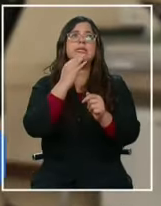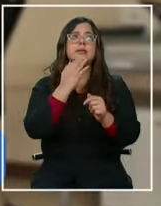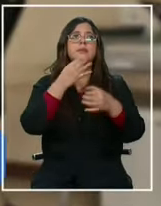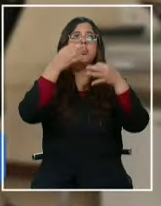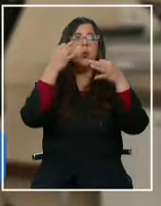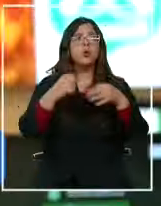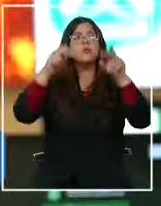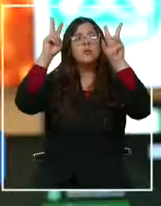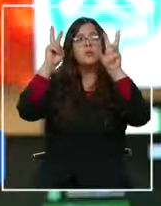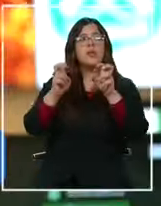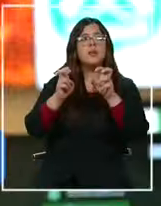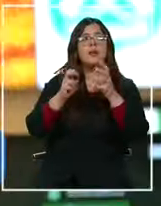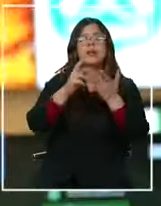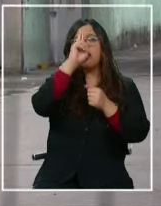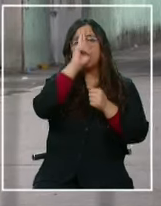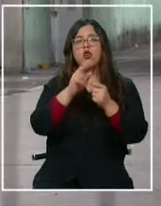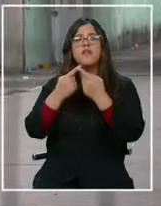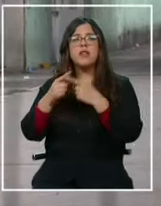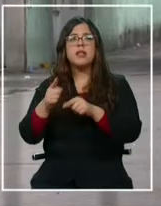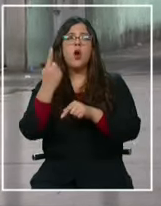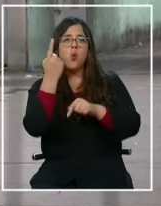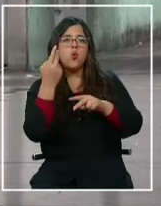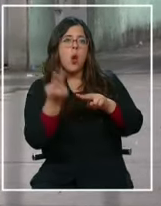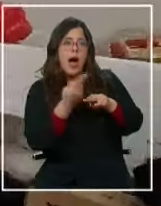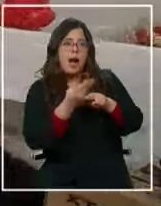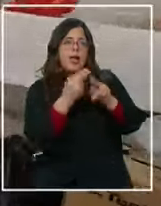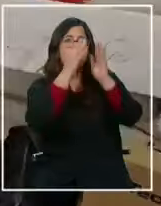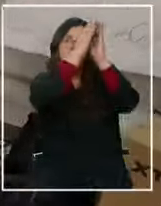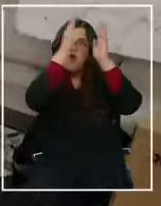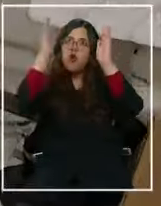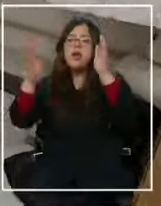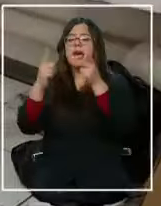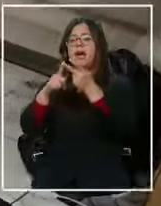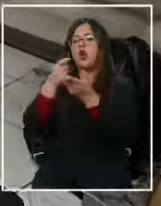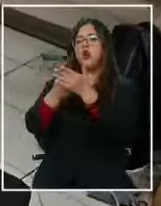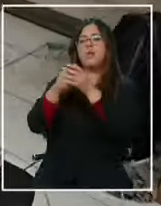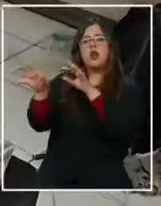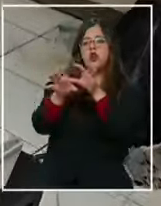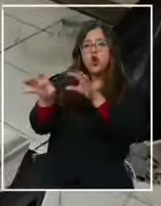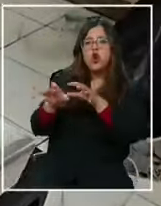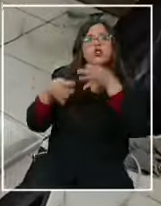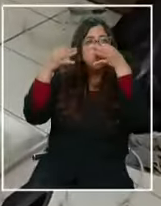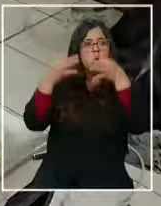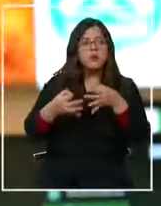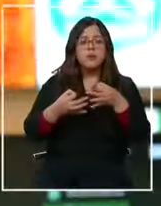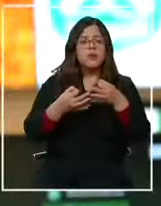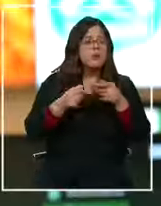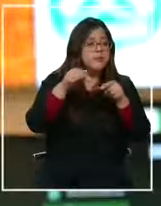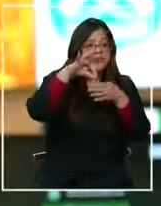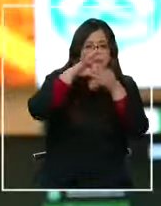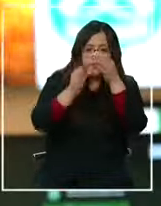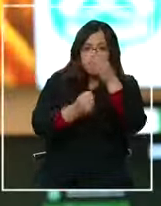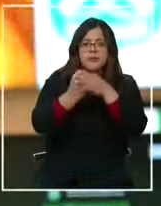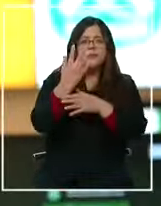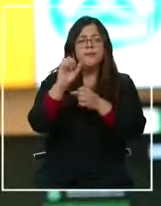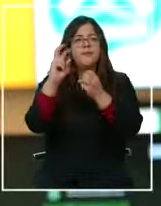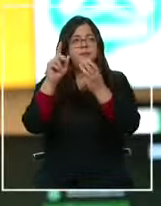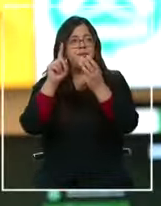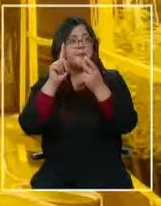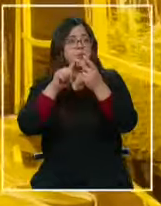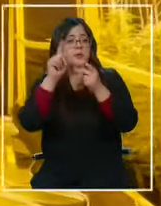sus funciones divididas. Uno se encargó del arriendo de esta bodega, de comprar todo lo necesario para poder tener estas plantas. Y el segundo